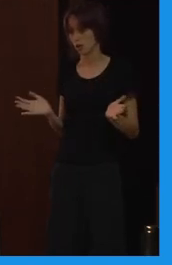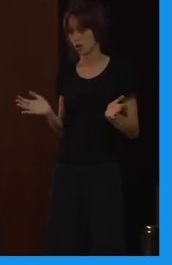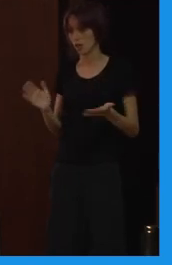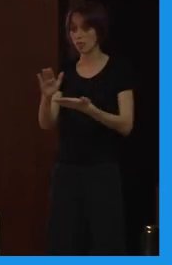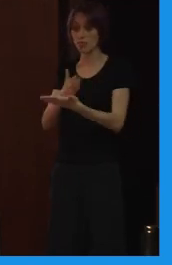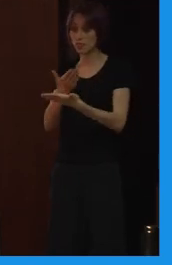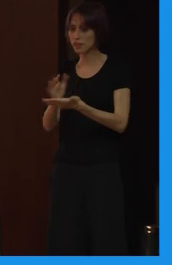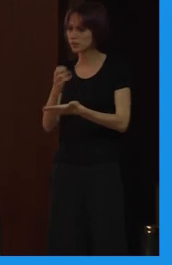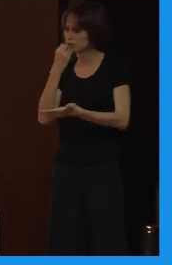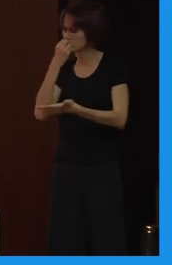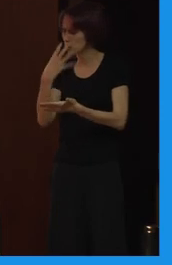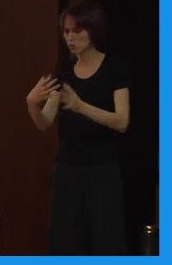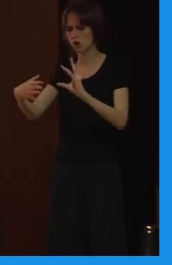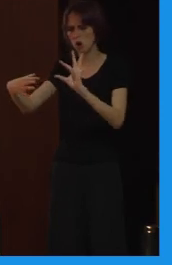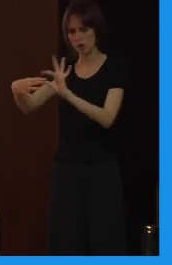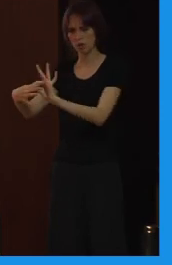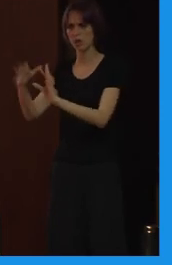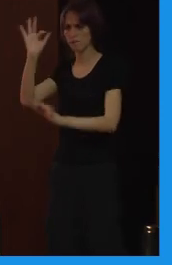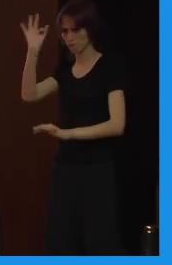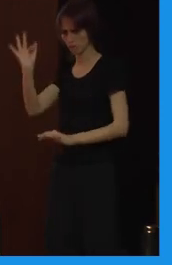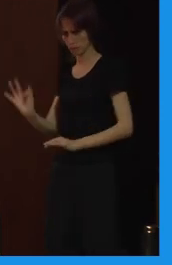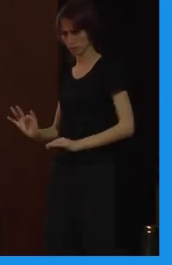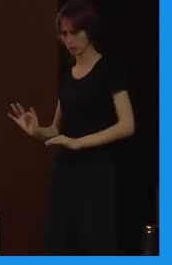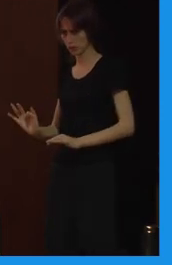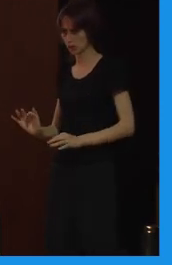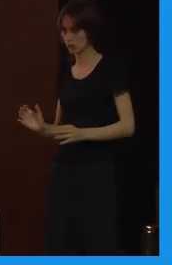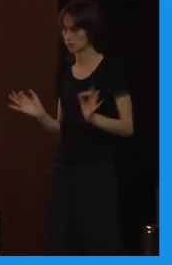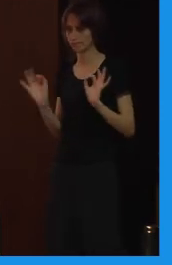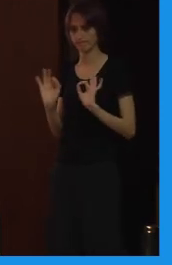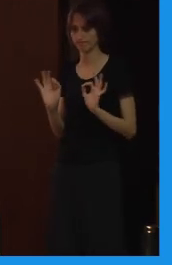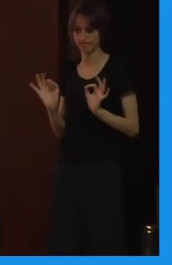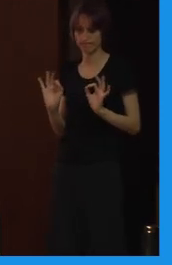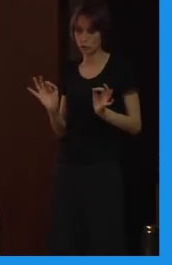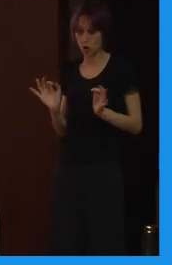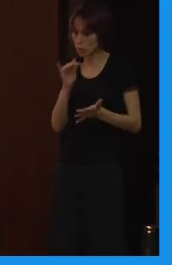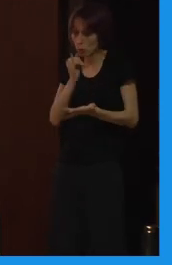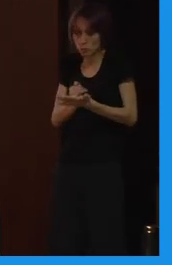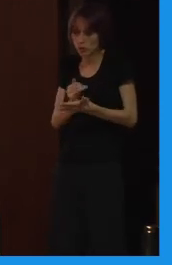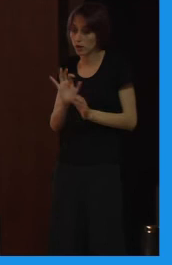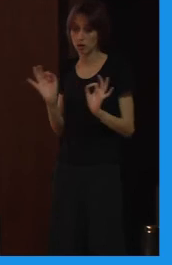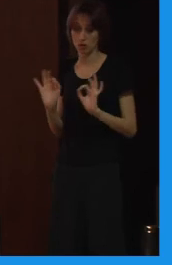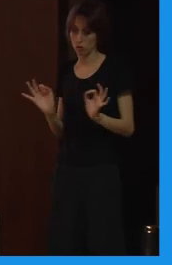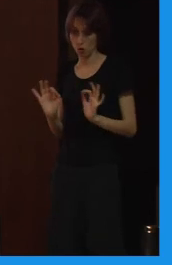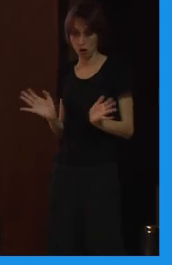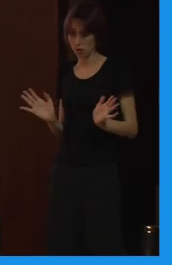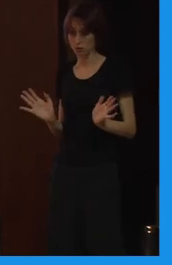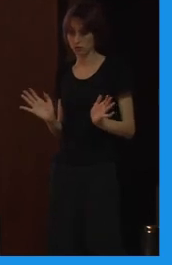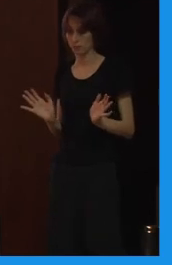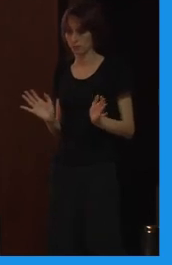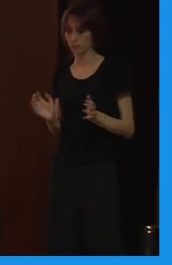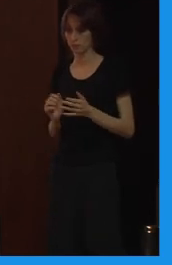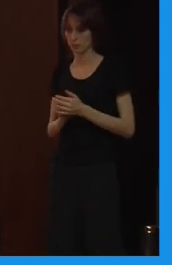fibromialgia. No es verdad. No hay nada que haya demostrado ni de suplementos dietéticos, ni de